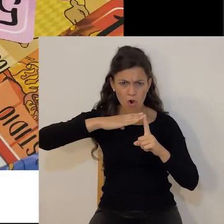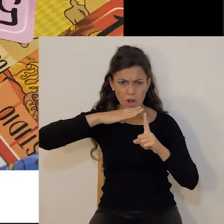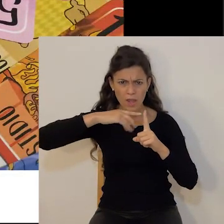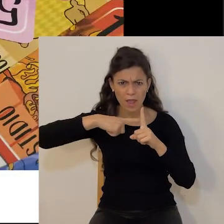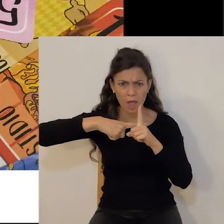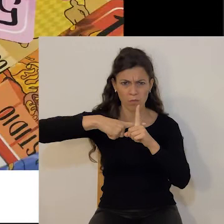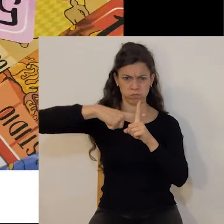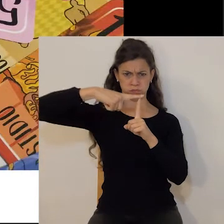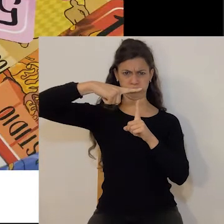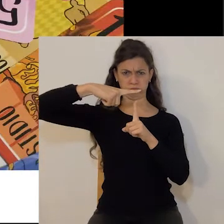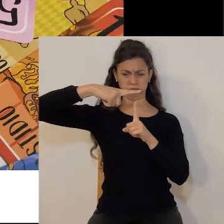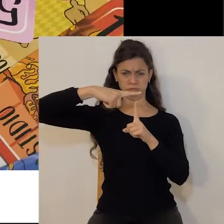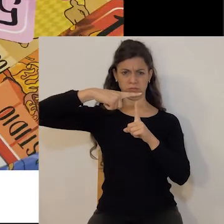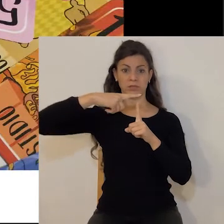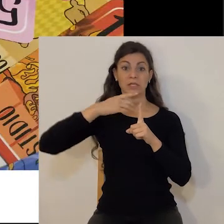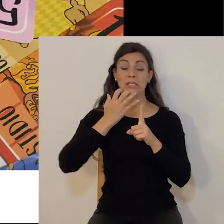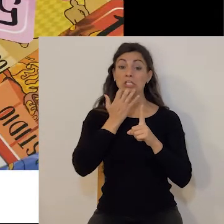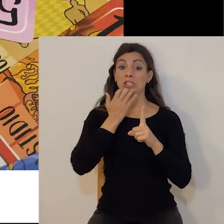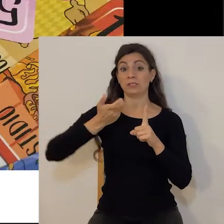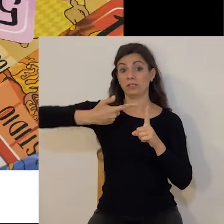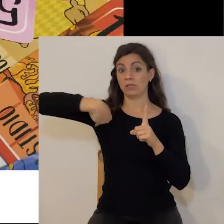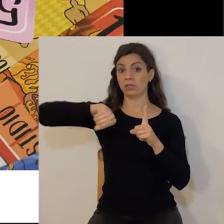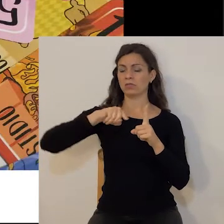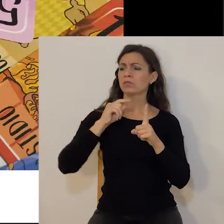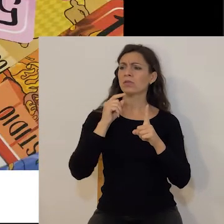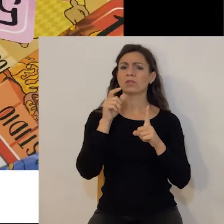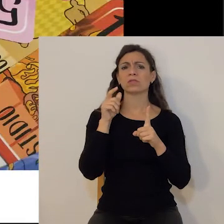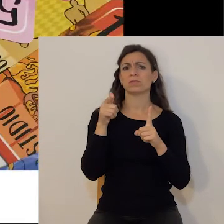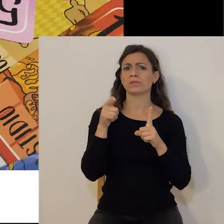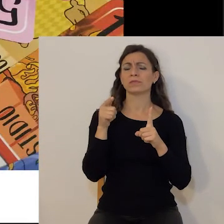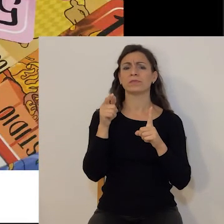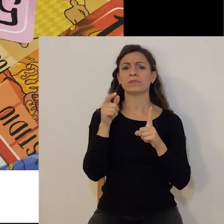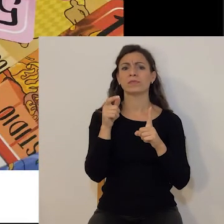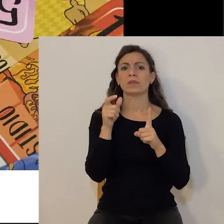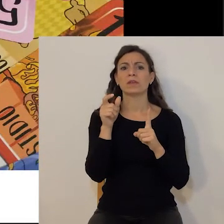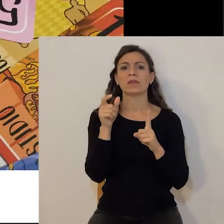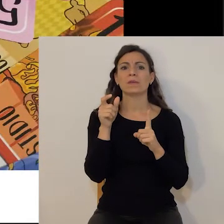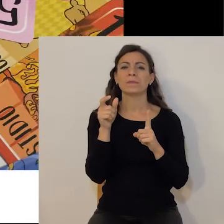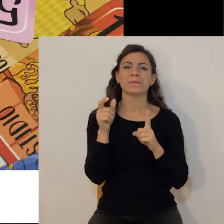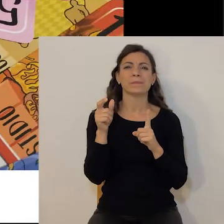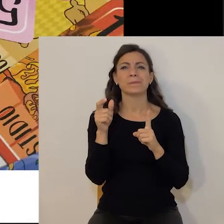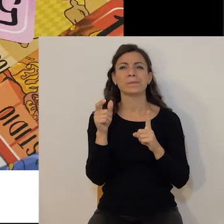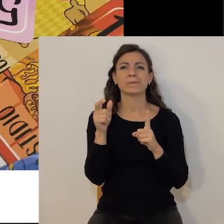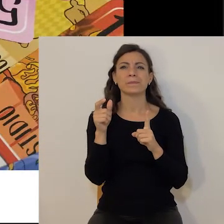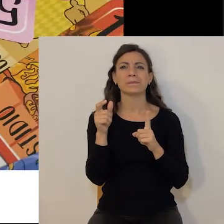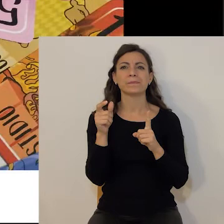superior al enfado. Es decir, si conocemos esas